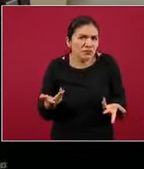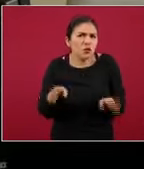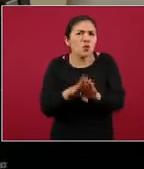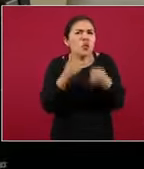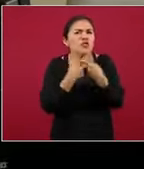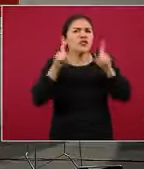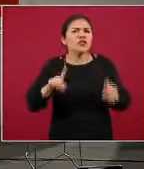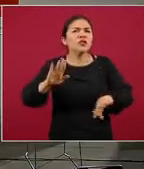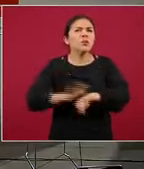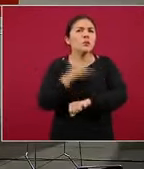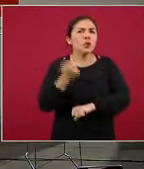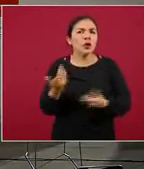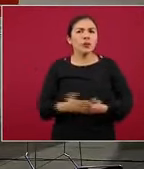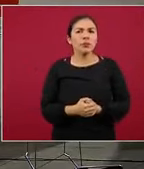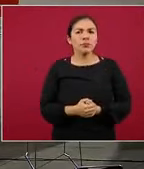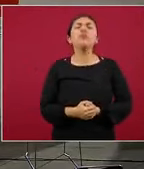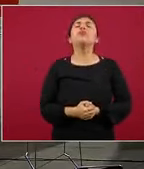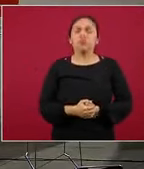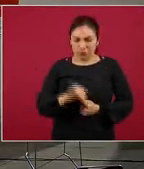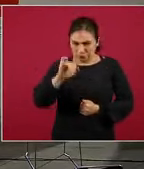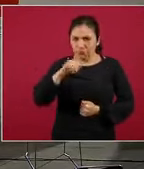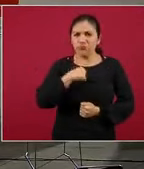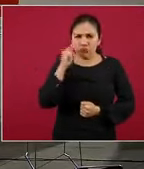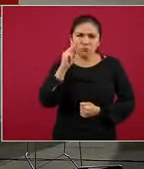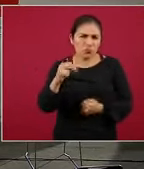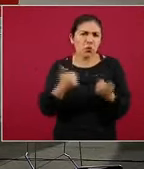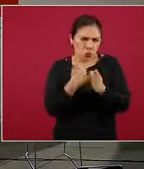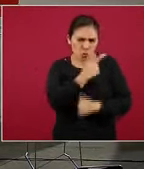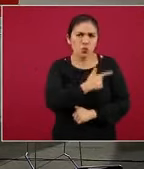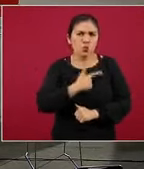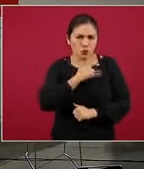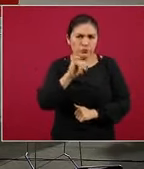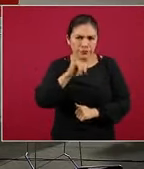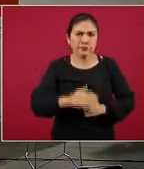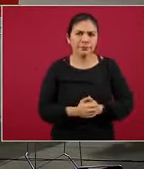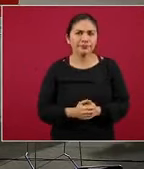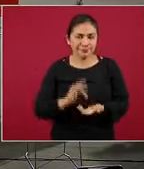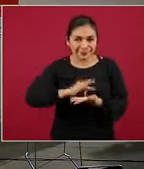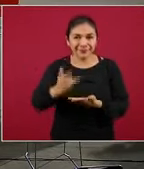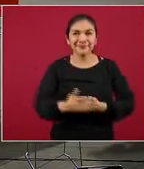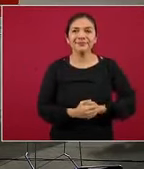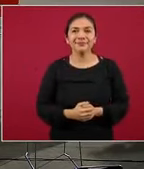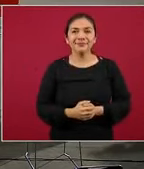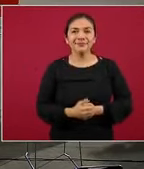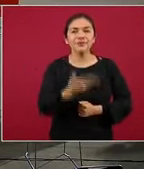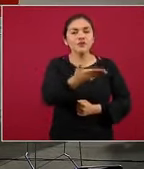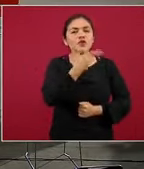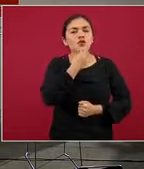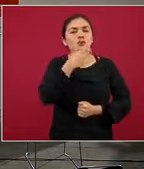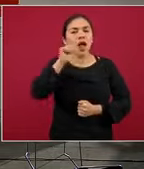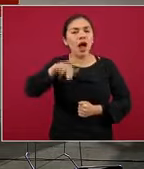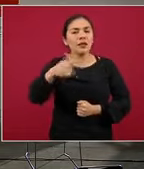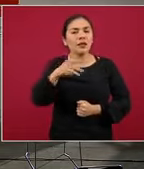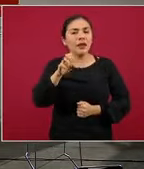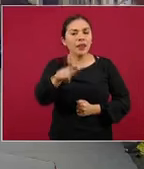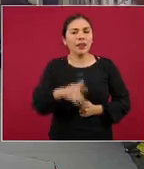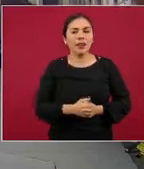diferencia. Sí, lo vemos con gusto. Gracias. Ángel, por favor.